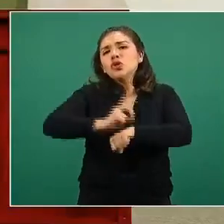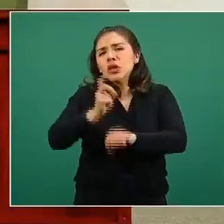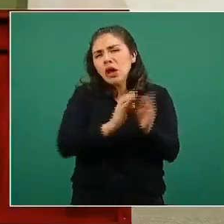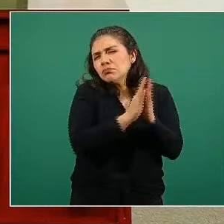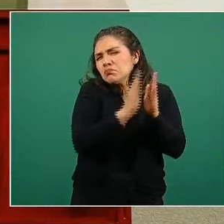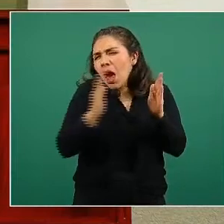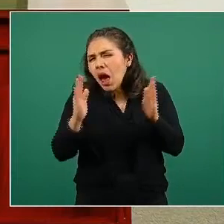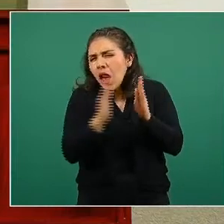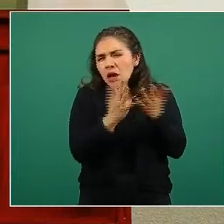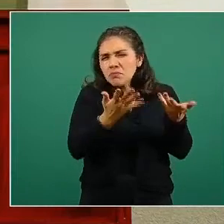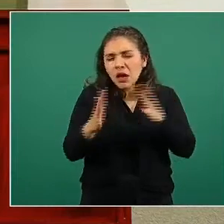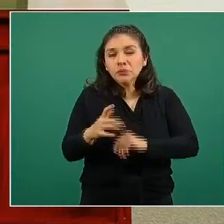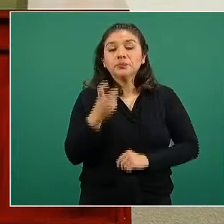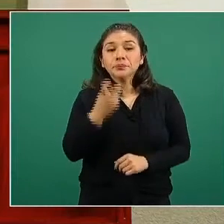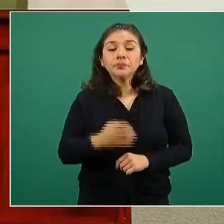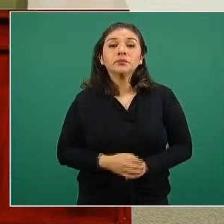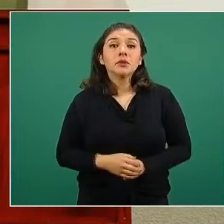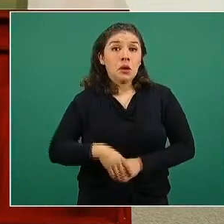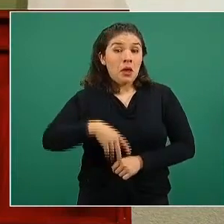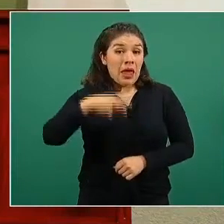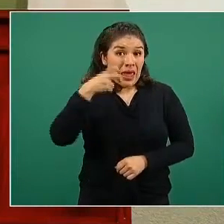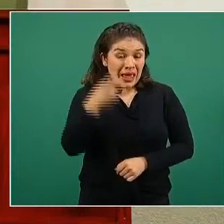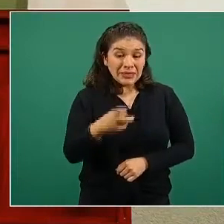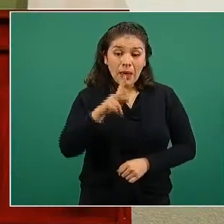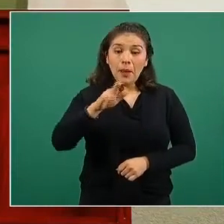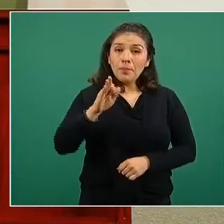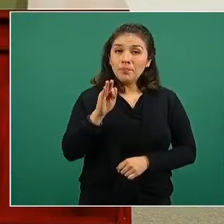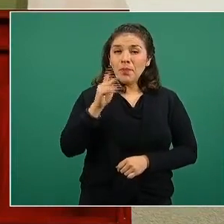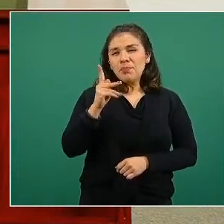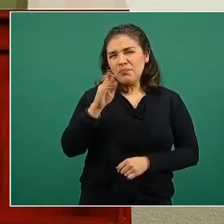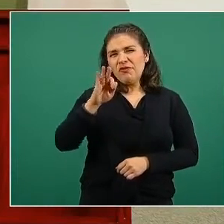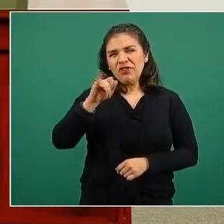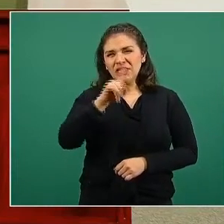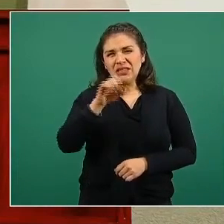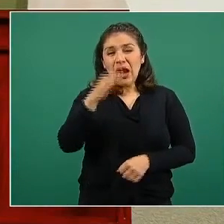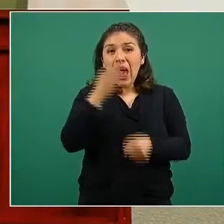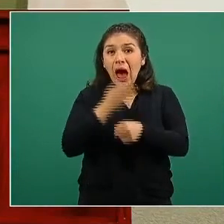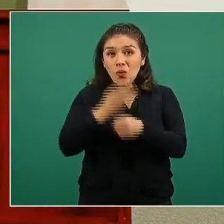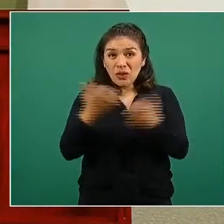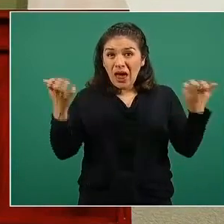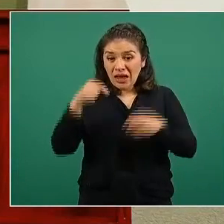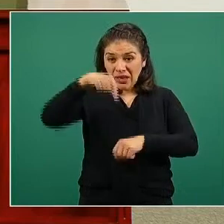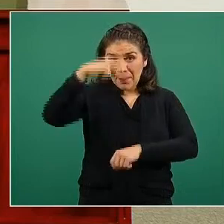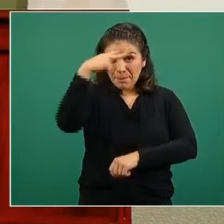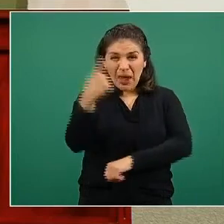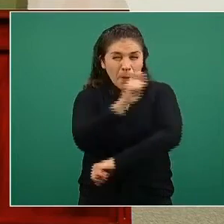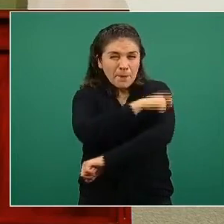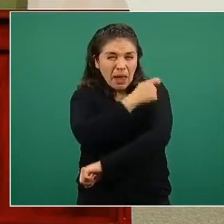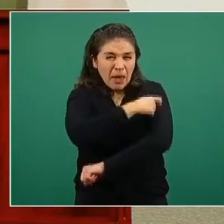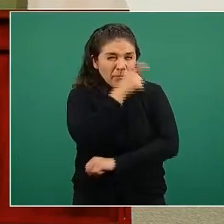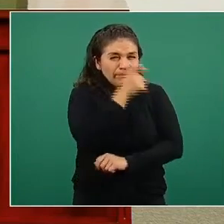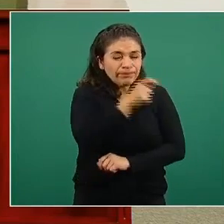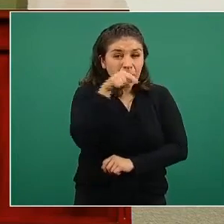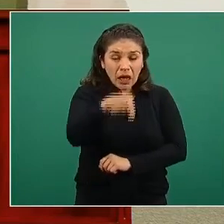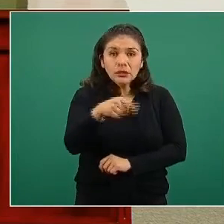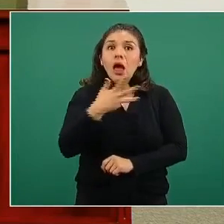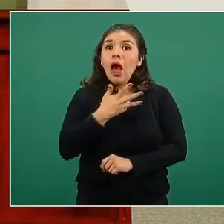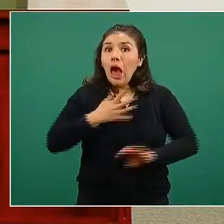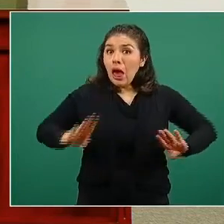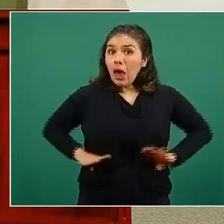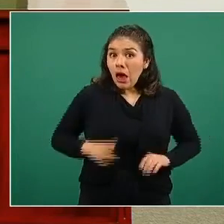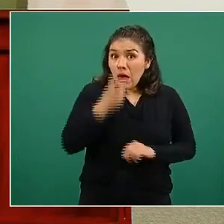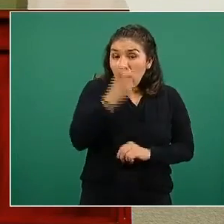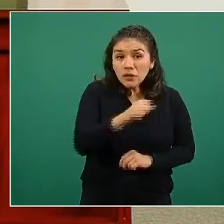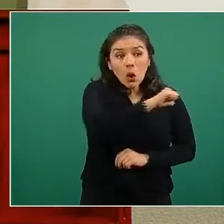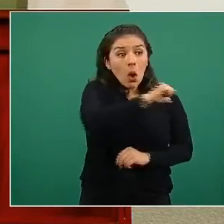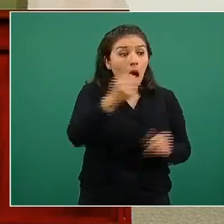ellas. De hecho, la vacuna Pfizer, que es precisamente la que se está aplicando en México en la actualidad, al tener ese componente, todas